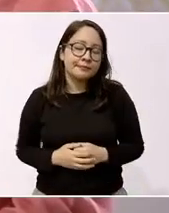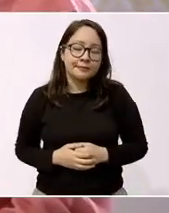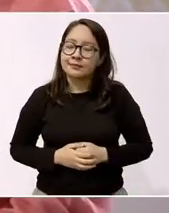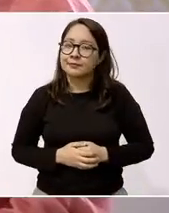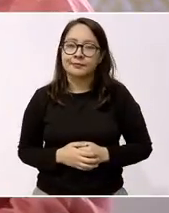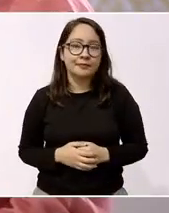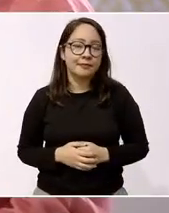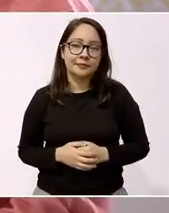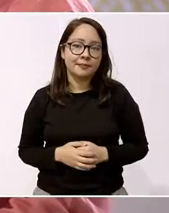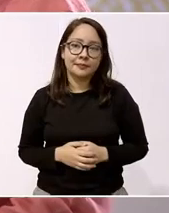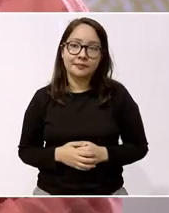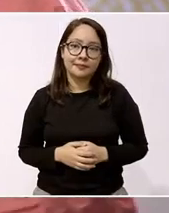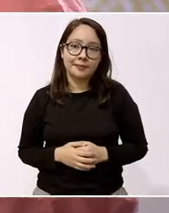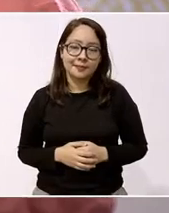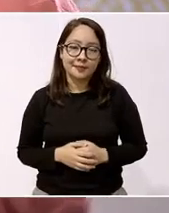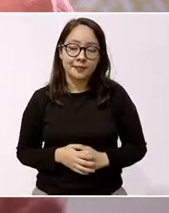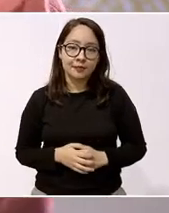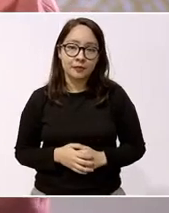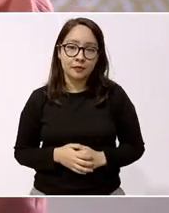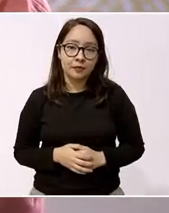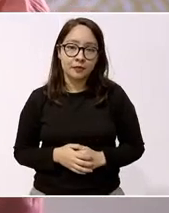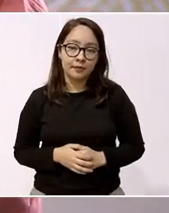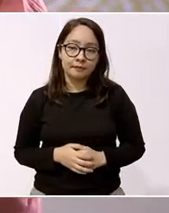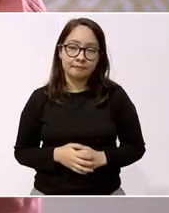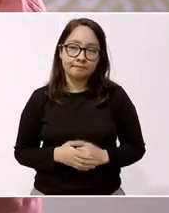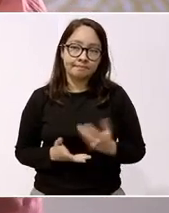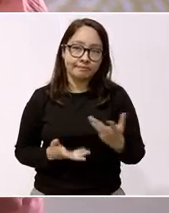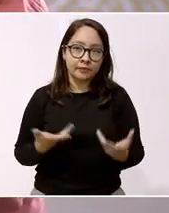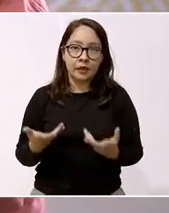no es para